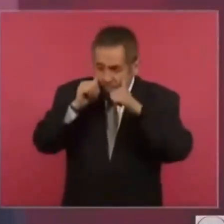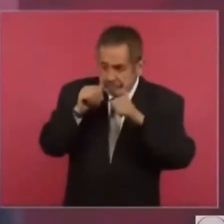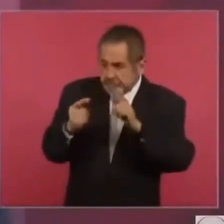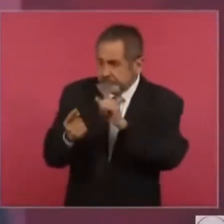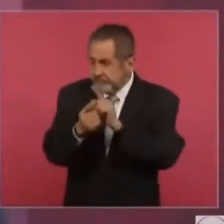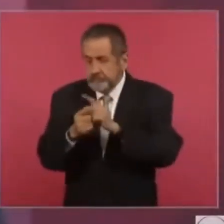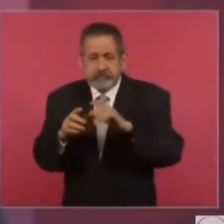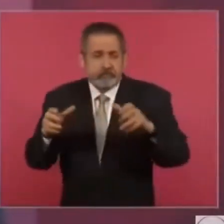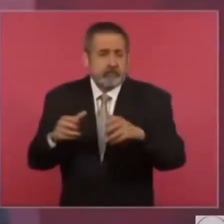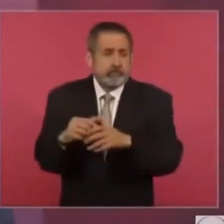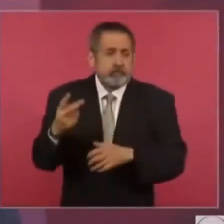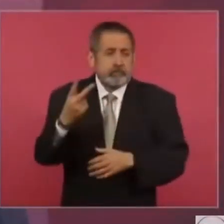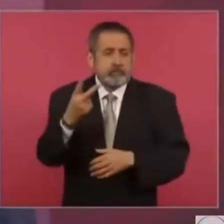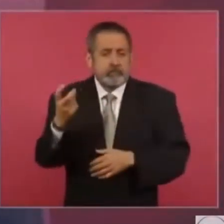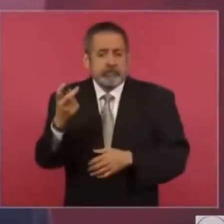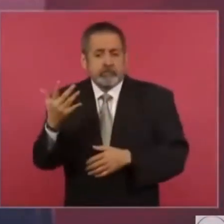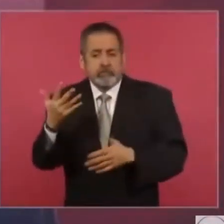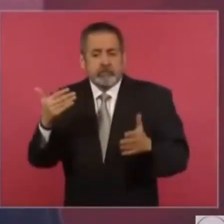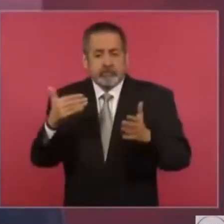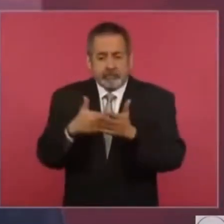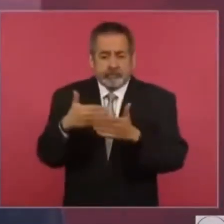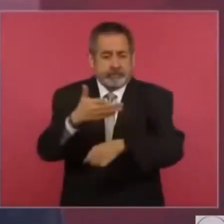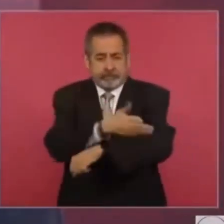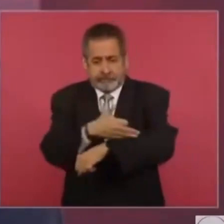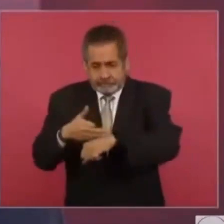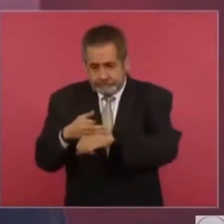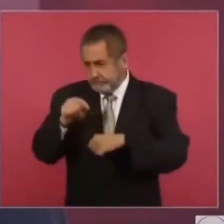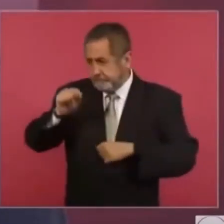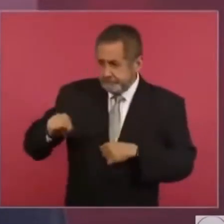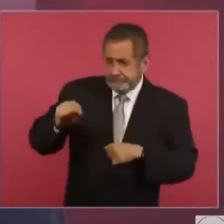a 250 mil familias.